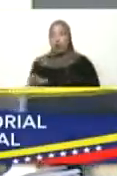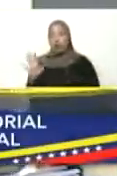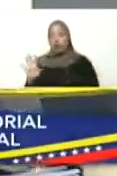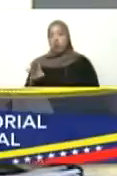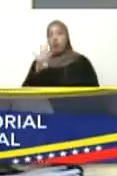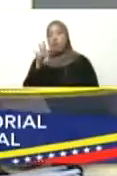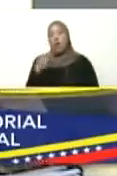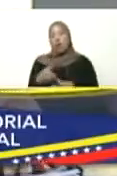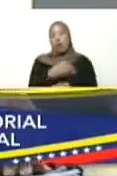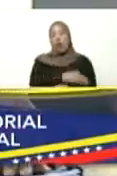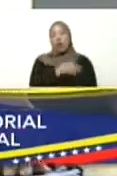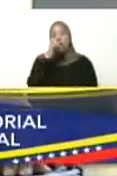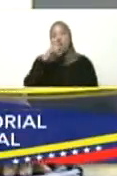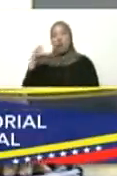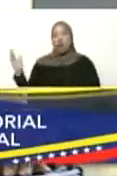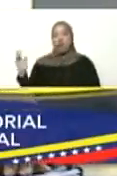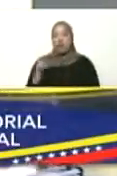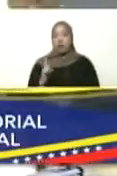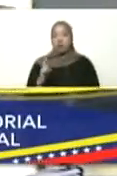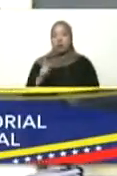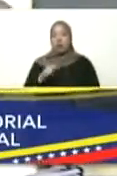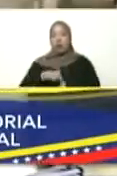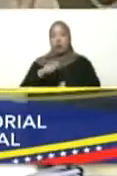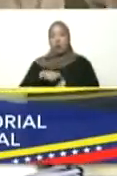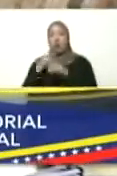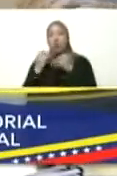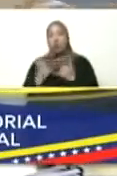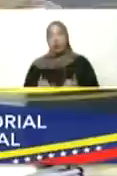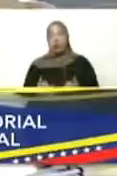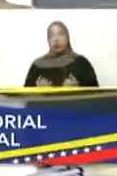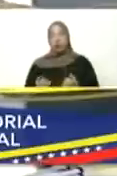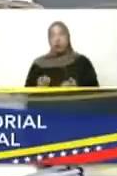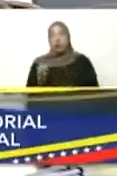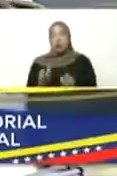4 años antes estaba aquí, a esta hora,